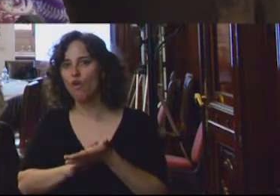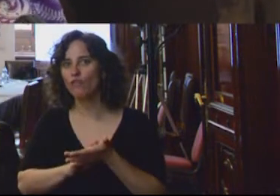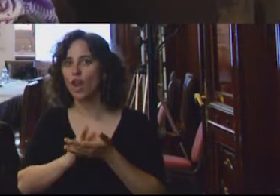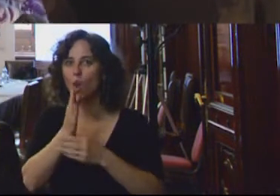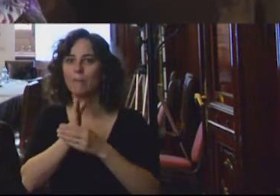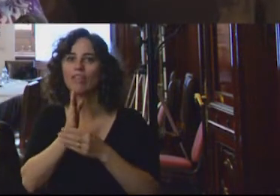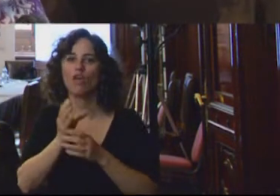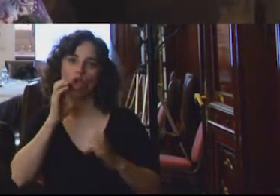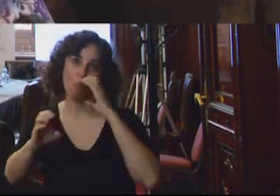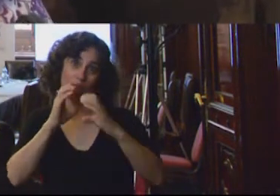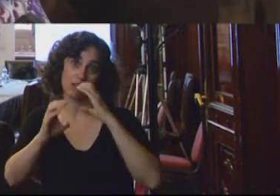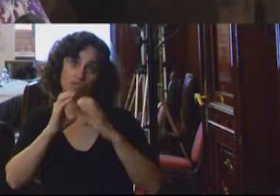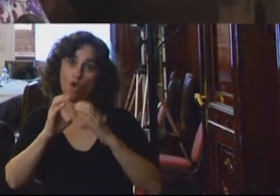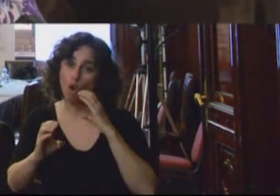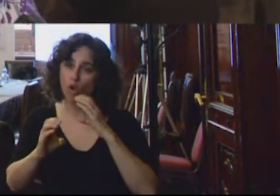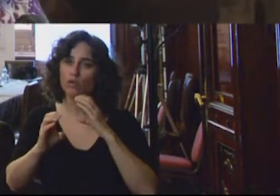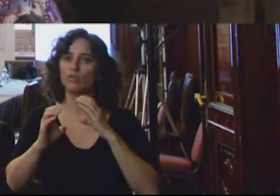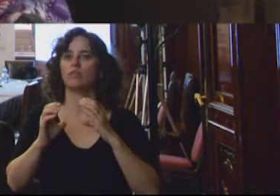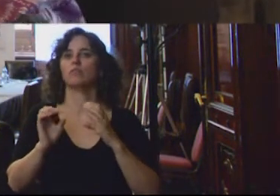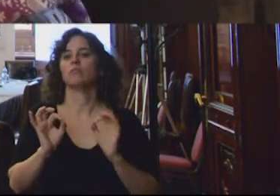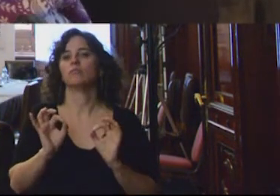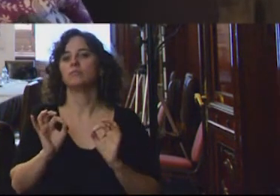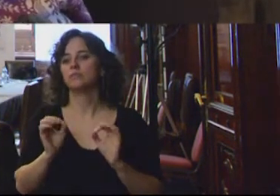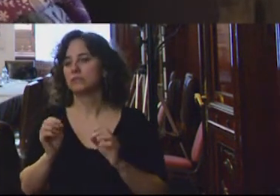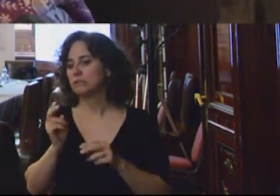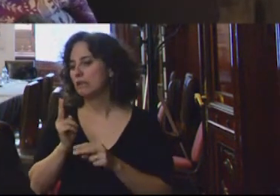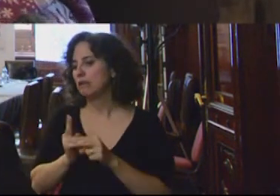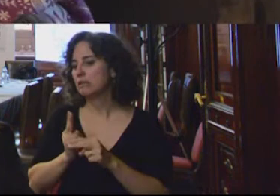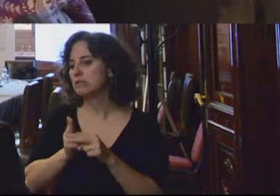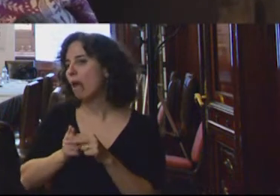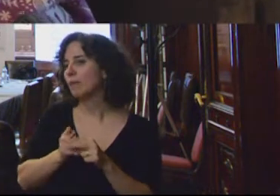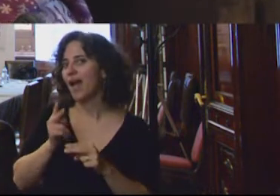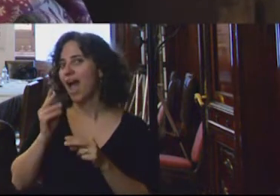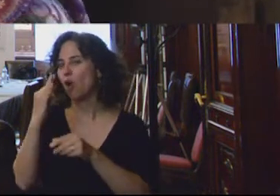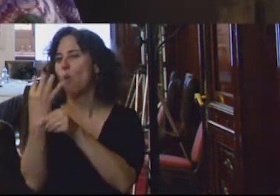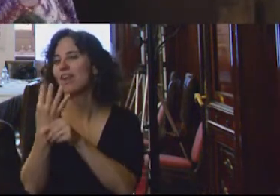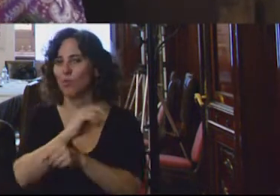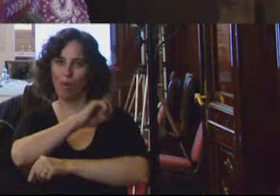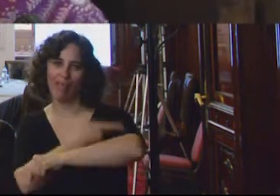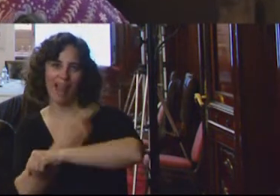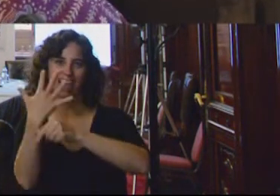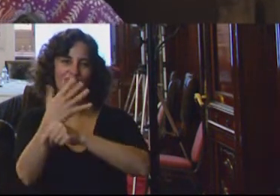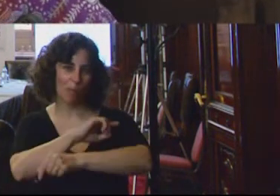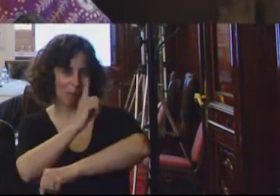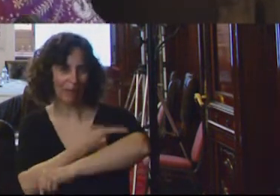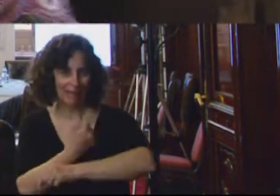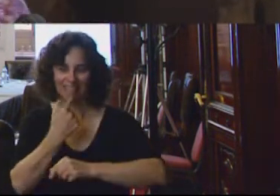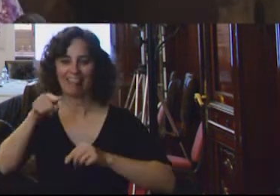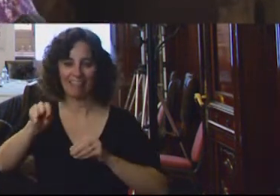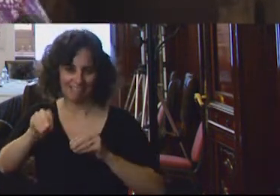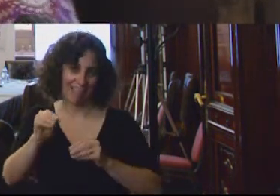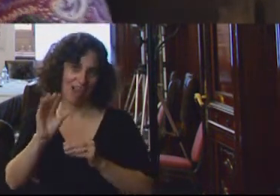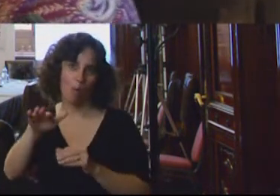de comunicación, bueno, se les llama cuarto poder, quinto, no sé si...